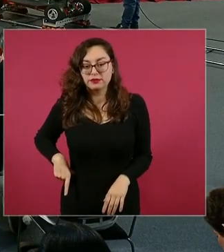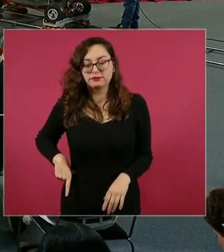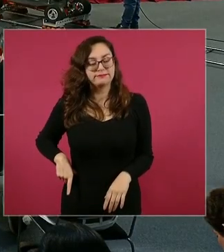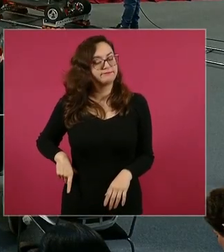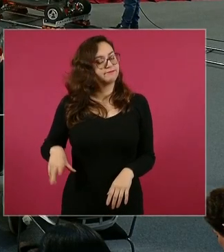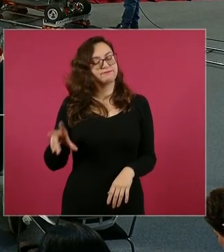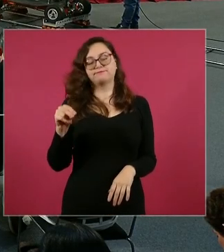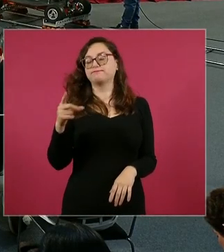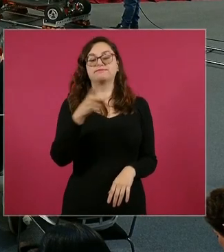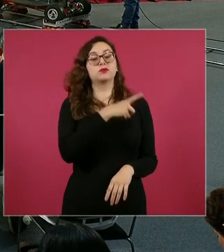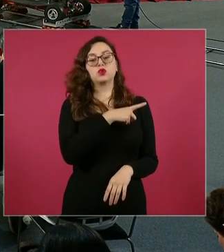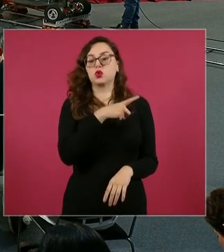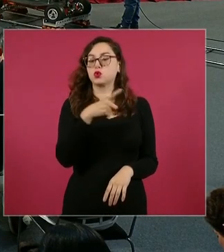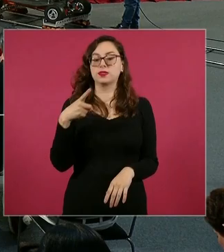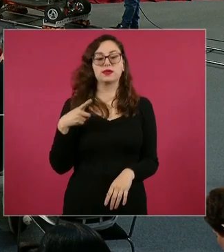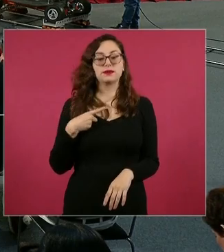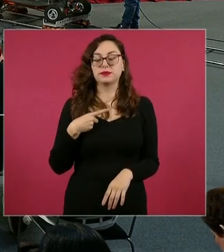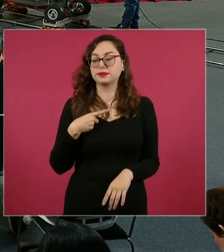eh